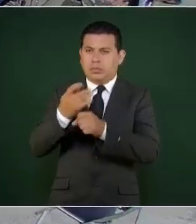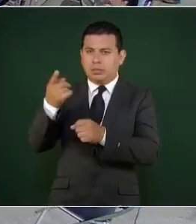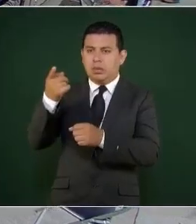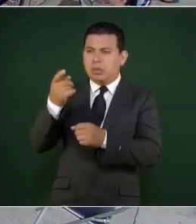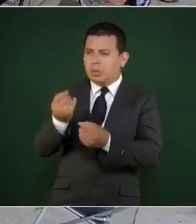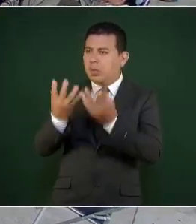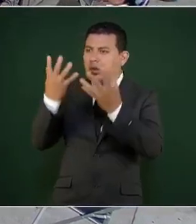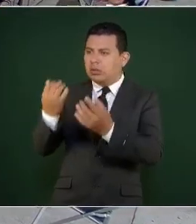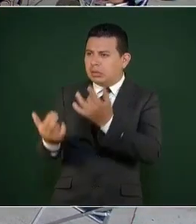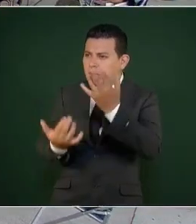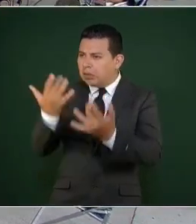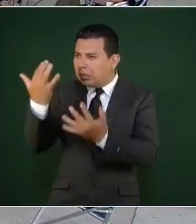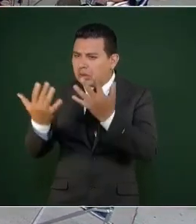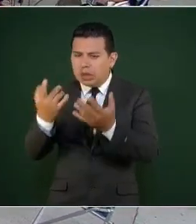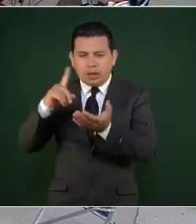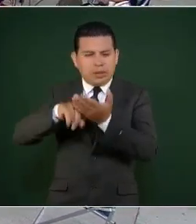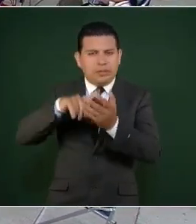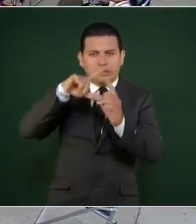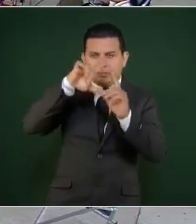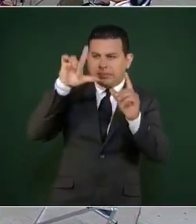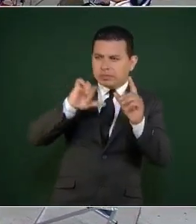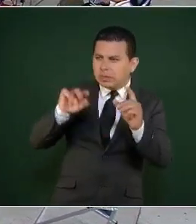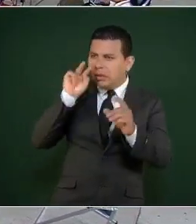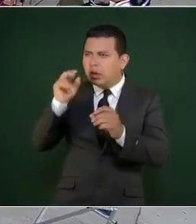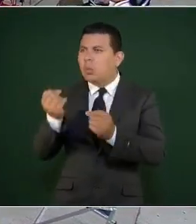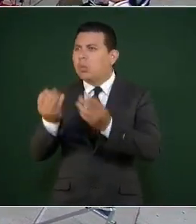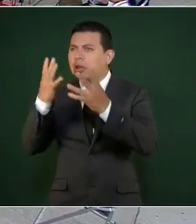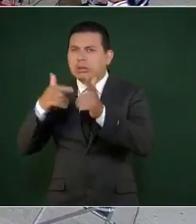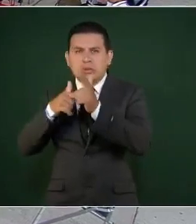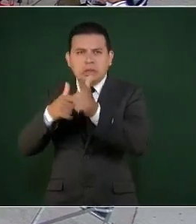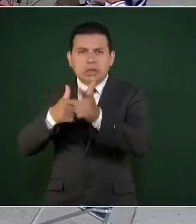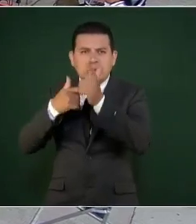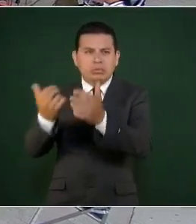tenemos en todo activos.